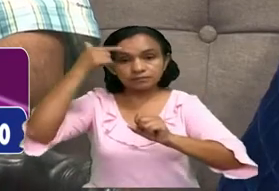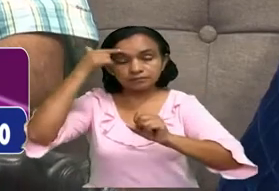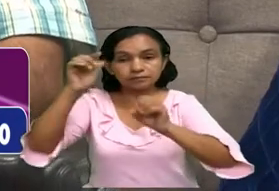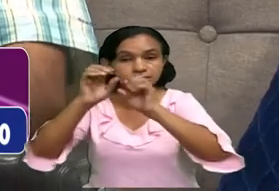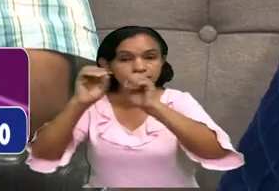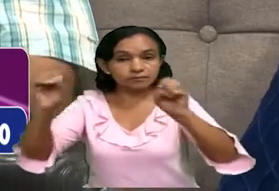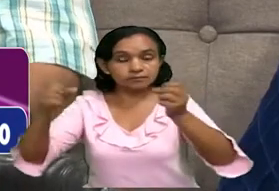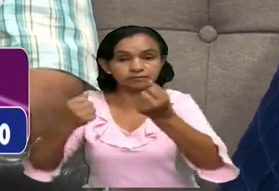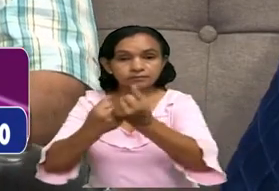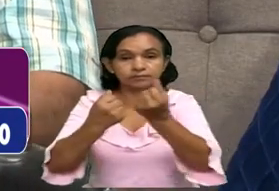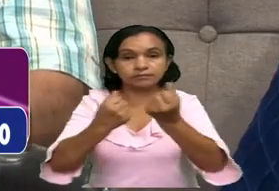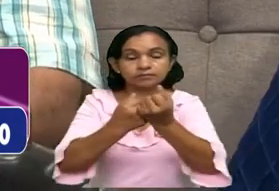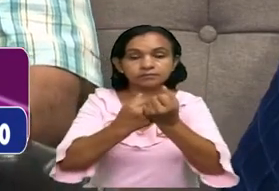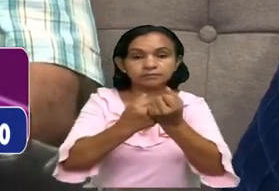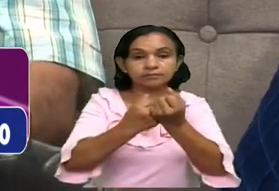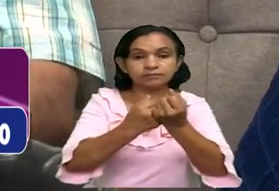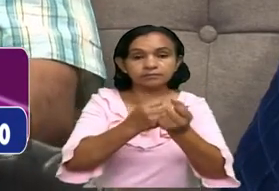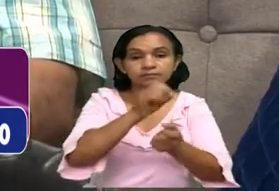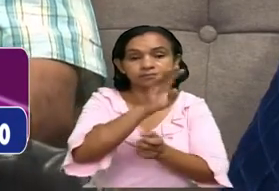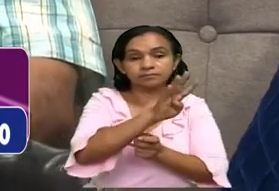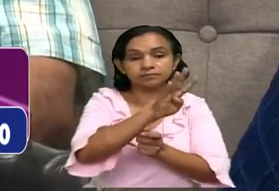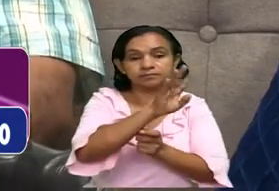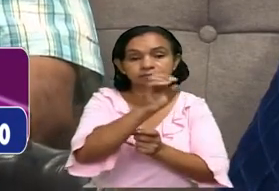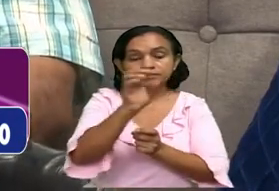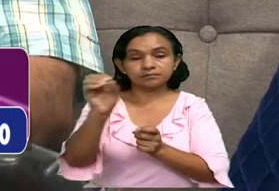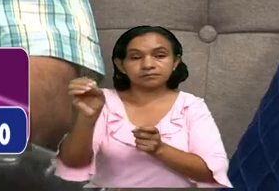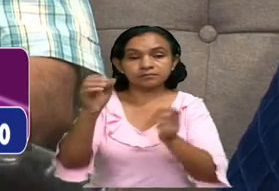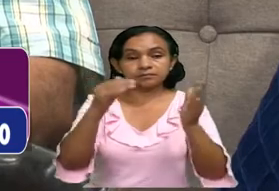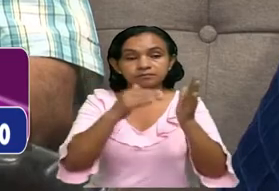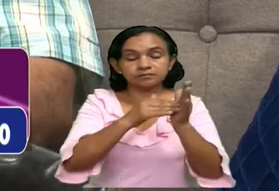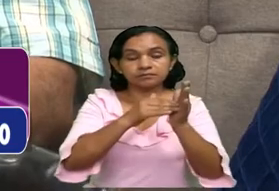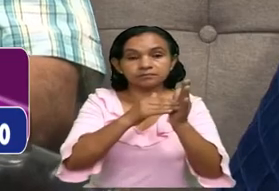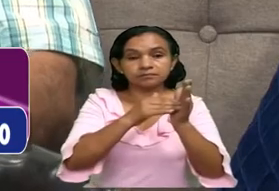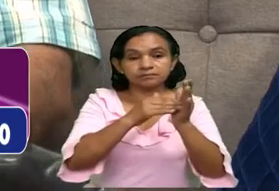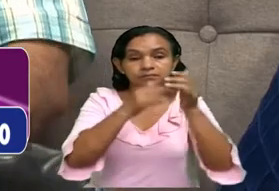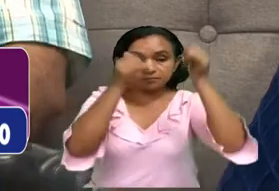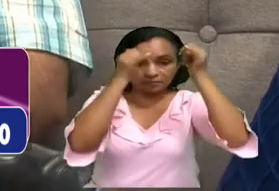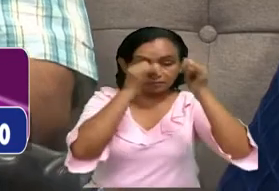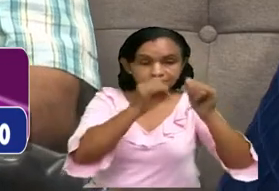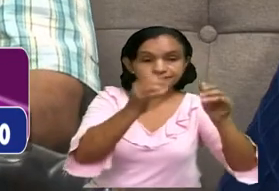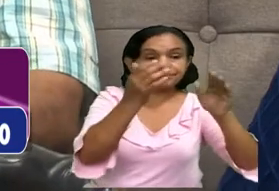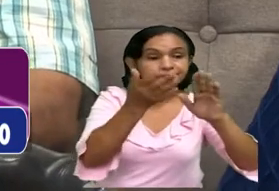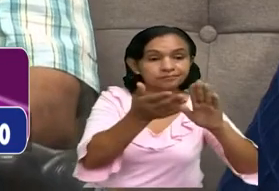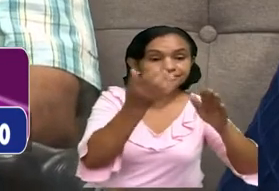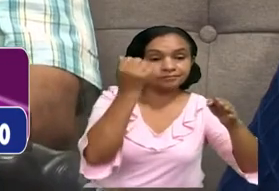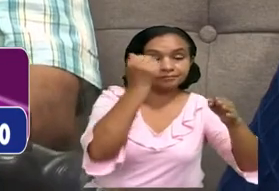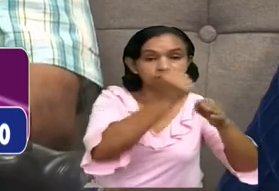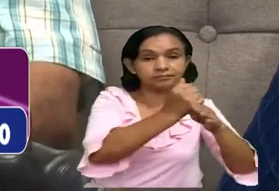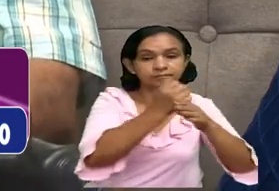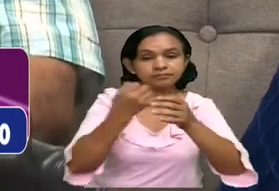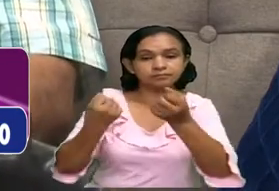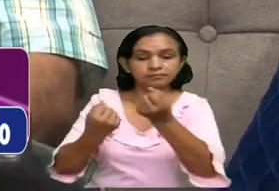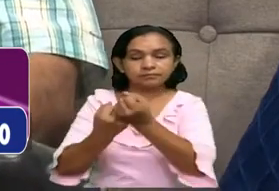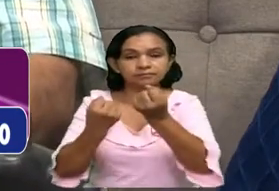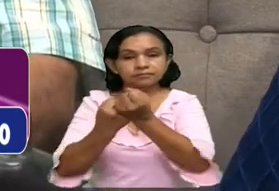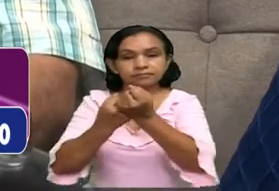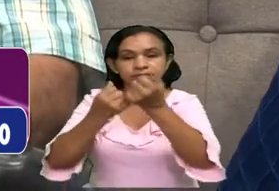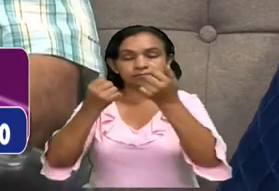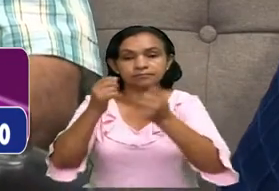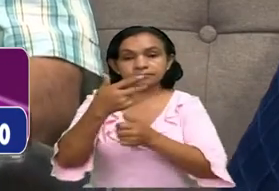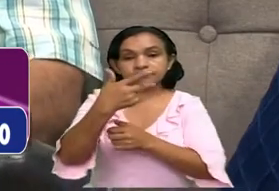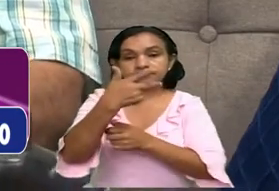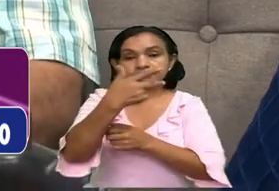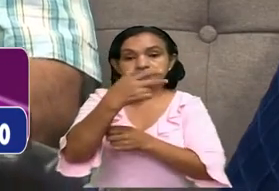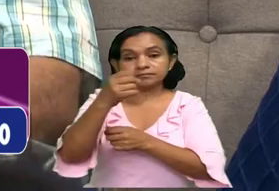que nos respaldaran, teníamos hasta 400,000 cabezas de ganado sacrificadas. Con respaldo del gobierno andamos por